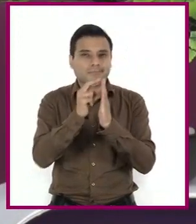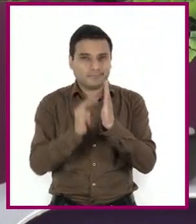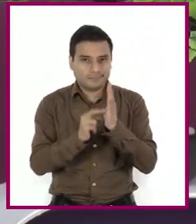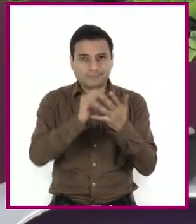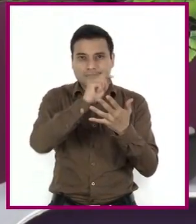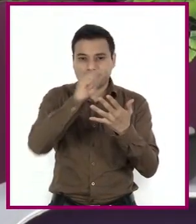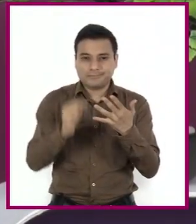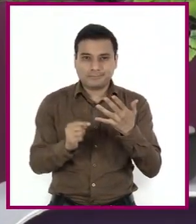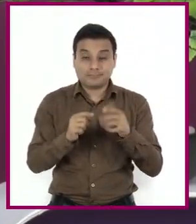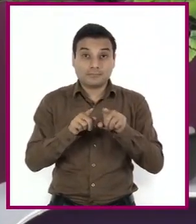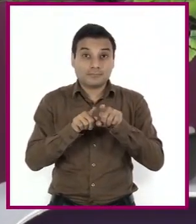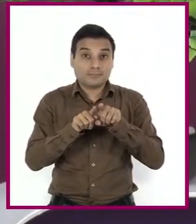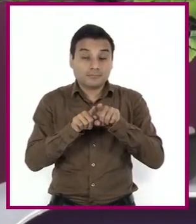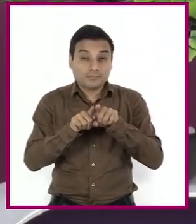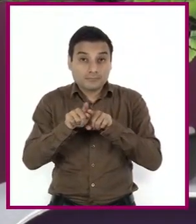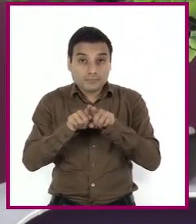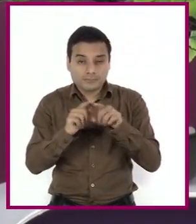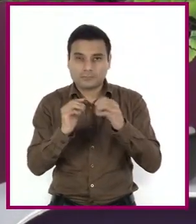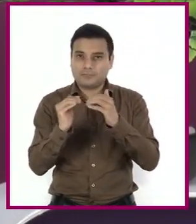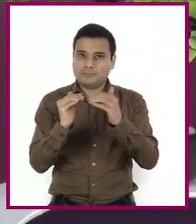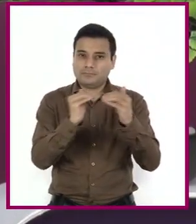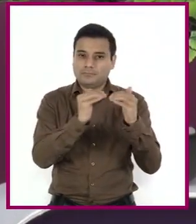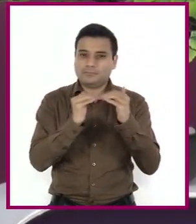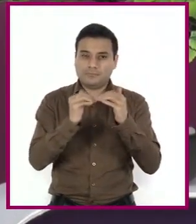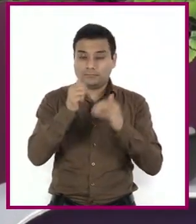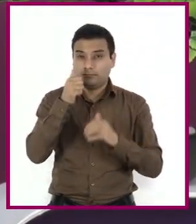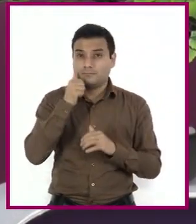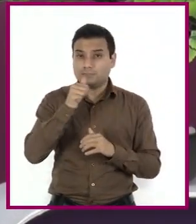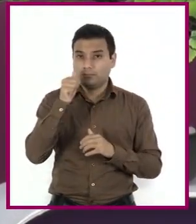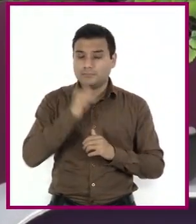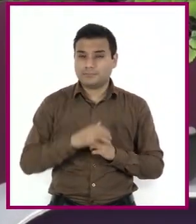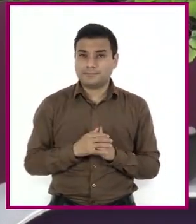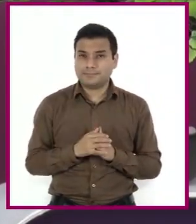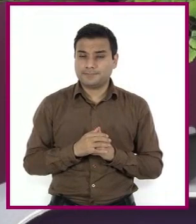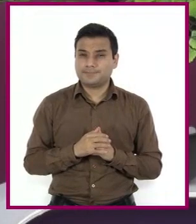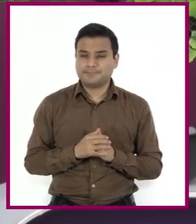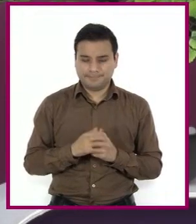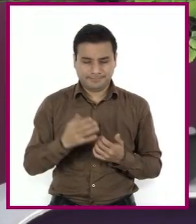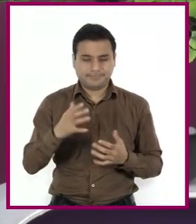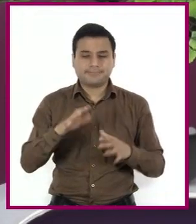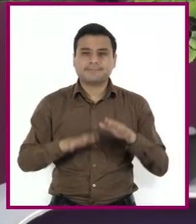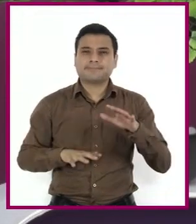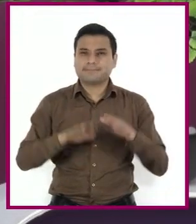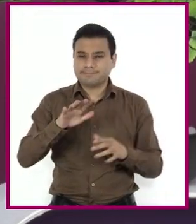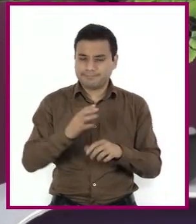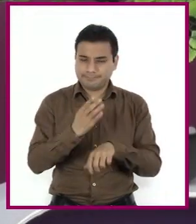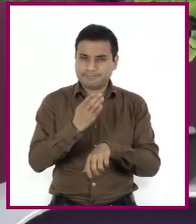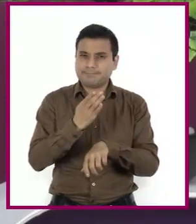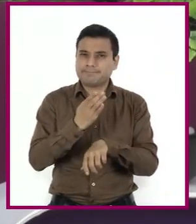igual a mis hermanas, hermanos y a mí. Existen sanciones, pero hay que